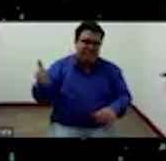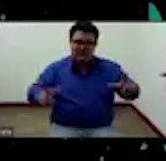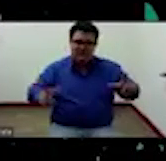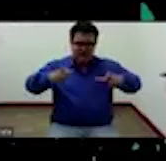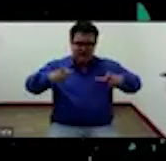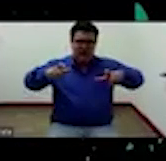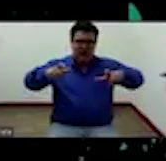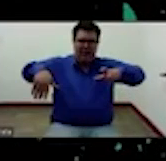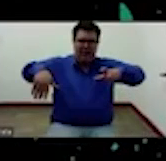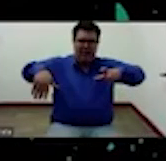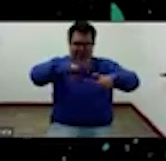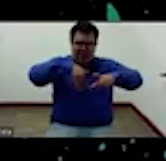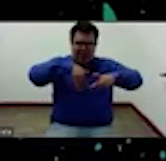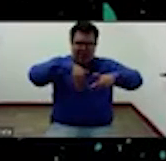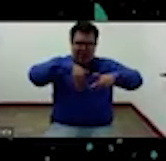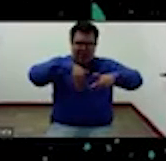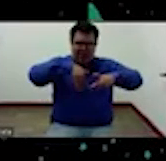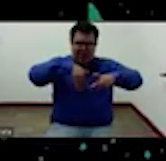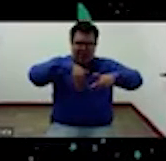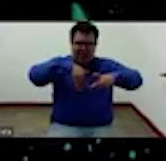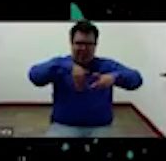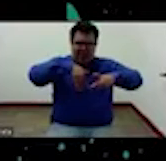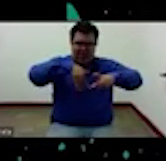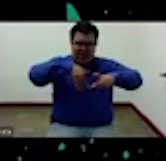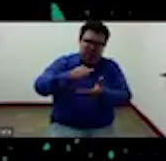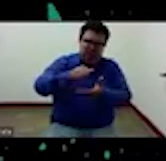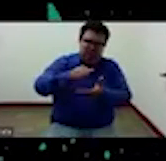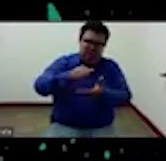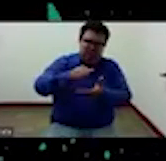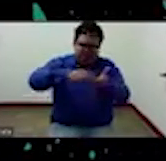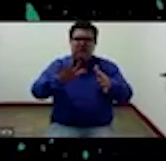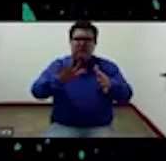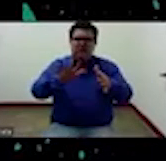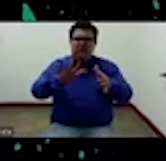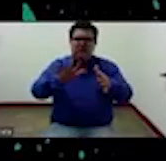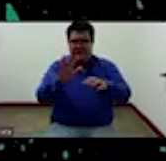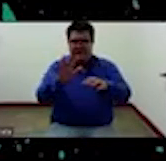prensarlos, triturarlos, etcétera, etcétera, que ya les mostraré brevemente.